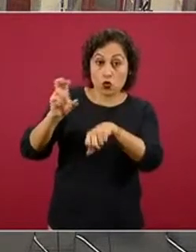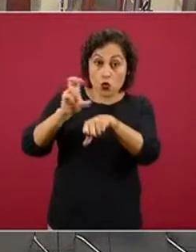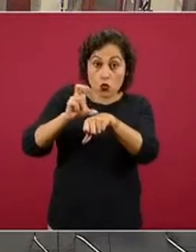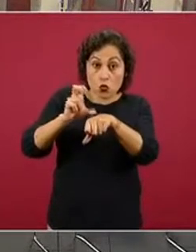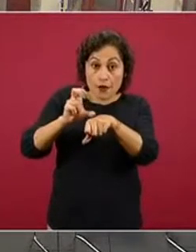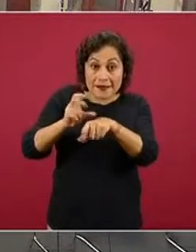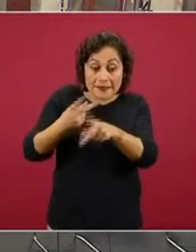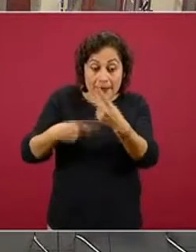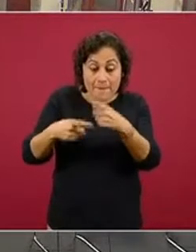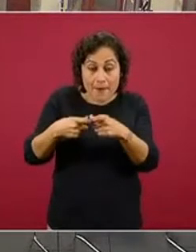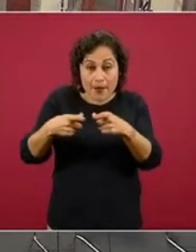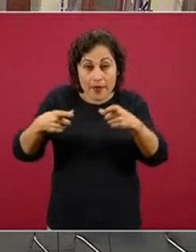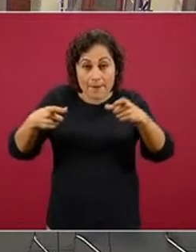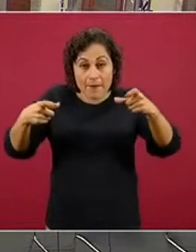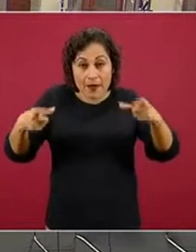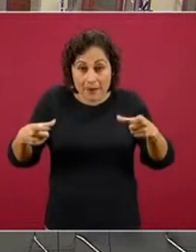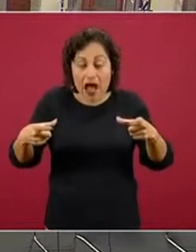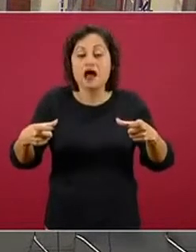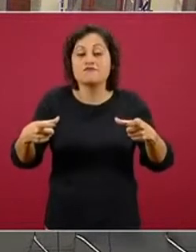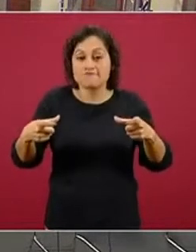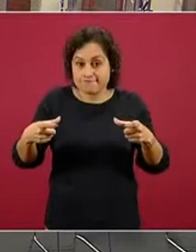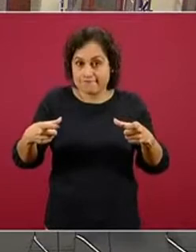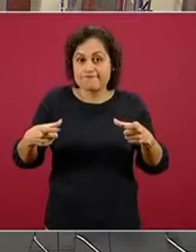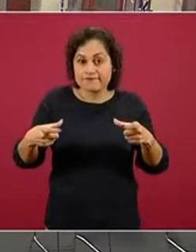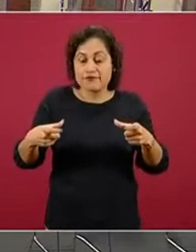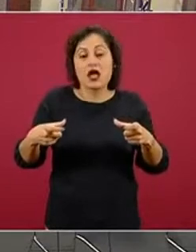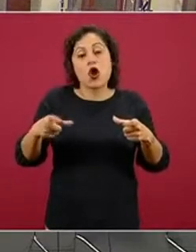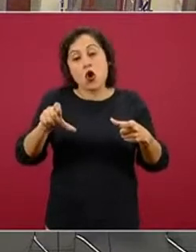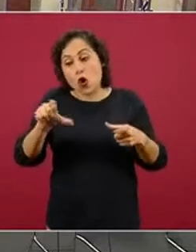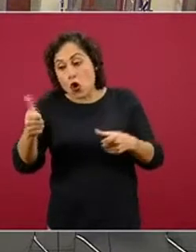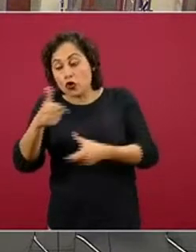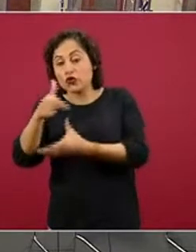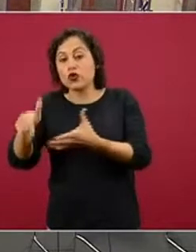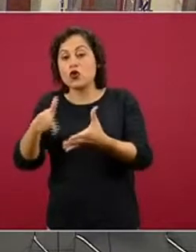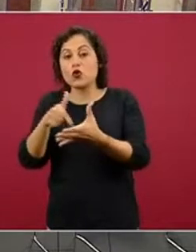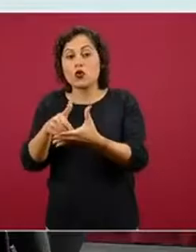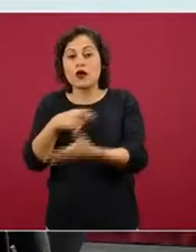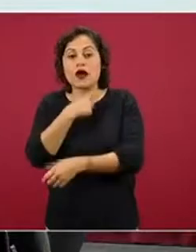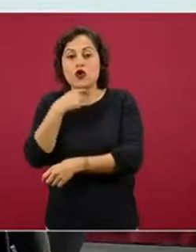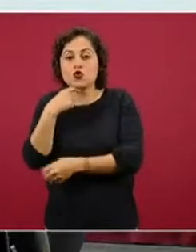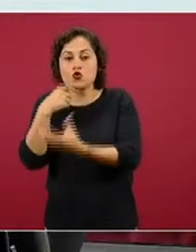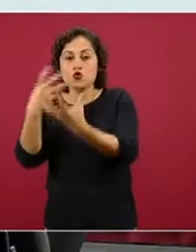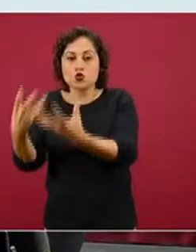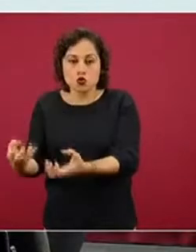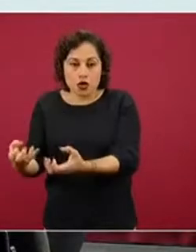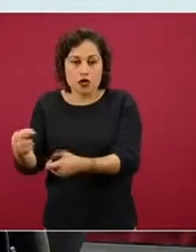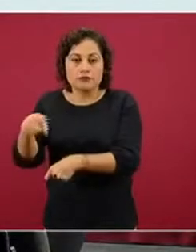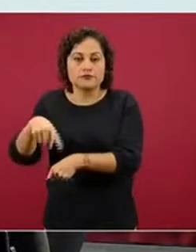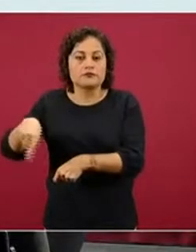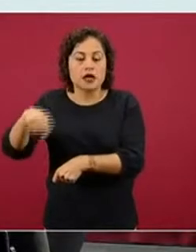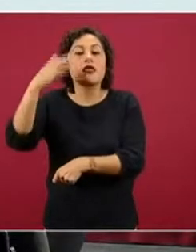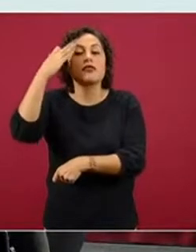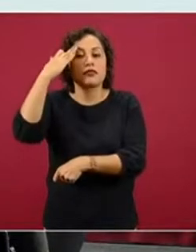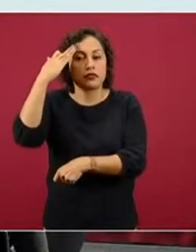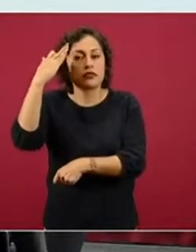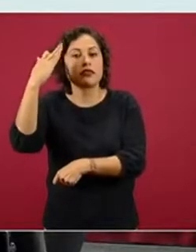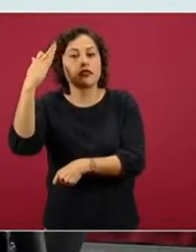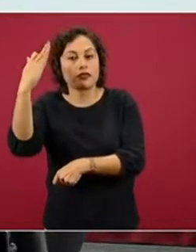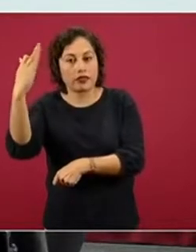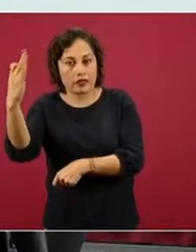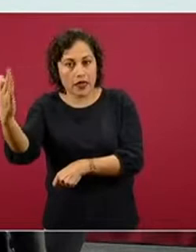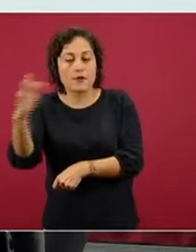pueden perdurar en un ambiente seco durante un periodo de tiempo prolongado. Por